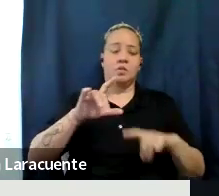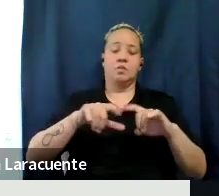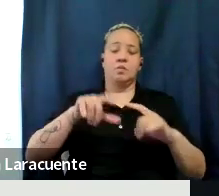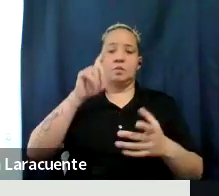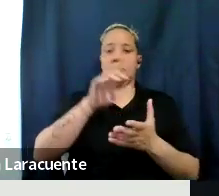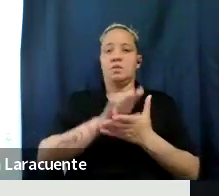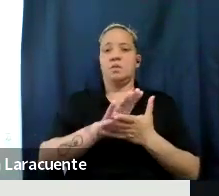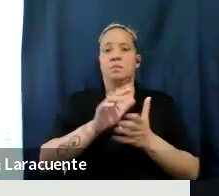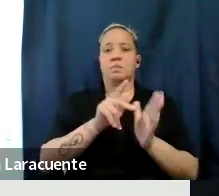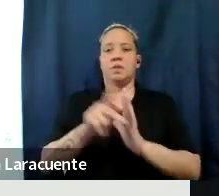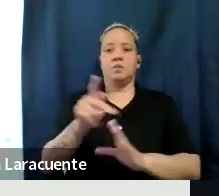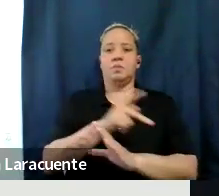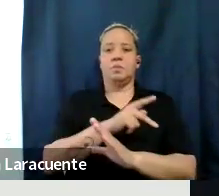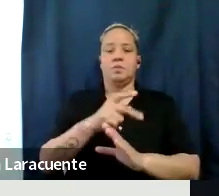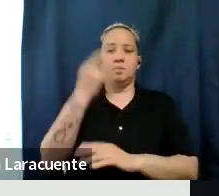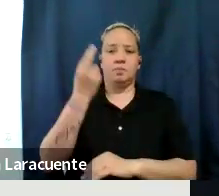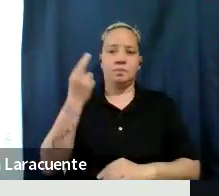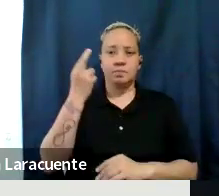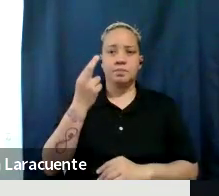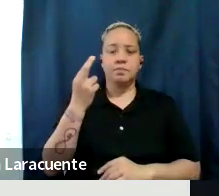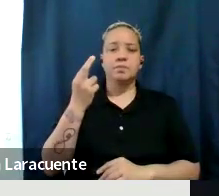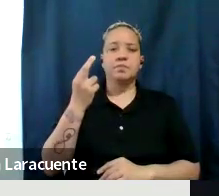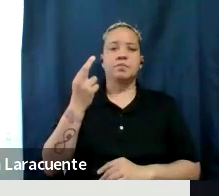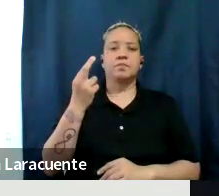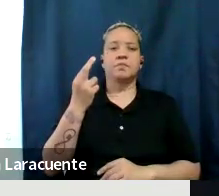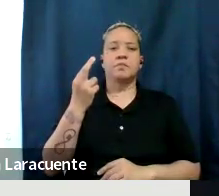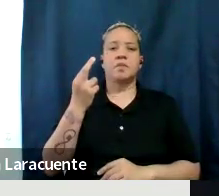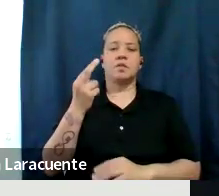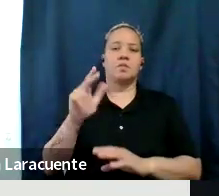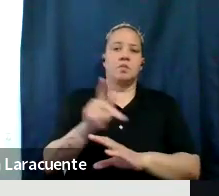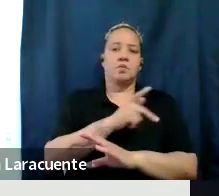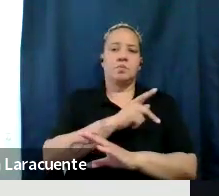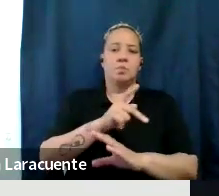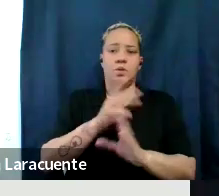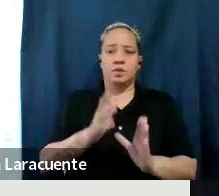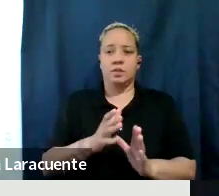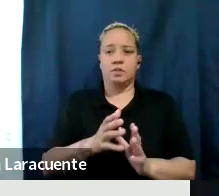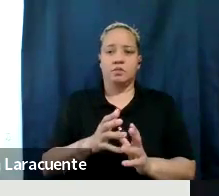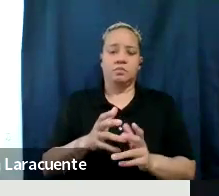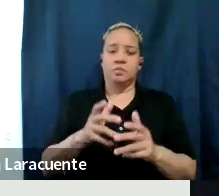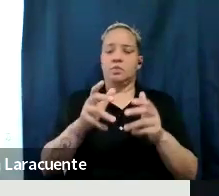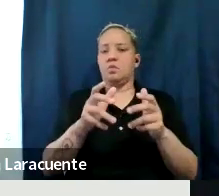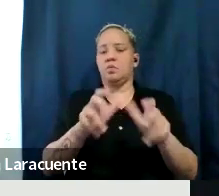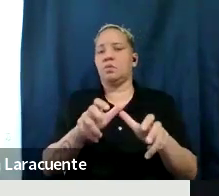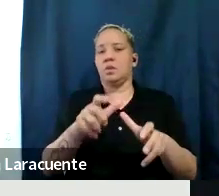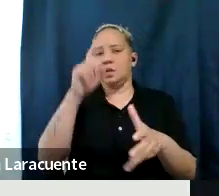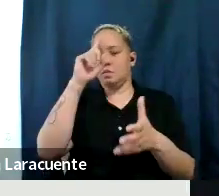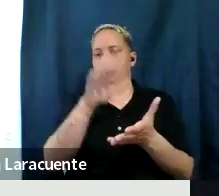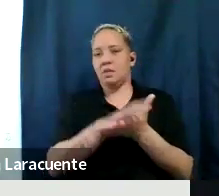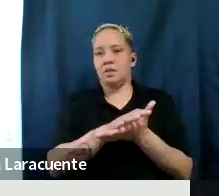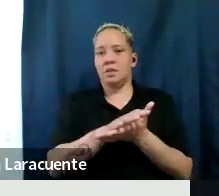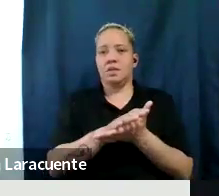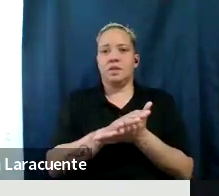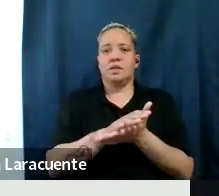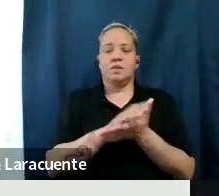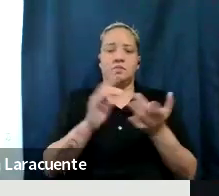a un poeta por por el solo hecho de ser poeta. Yo no lo quiero creer, ni pensar en el dolor